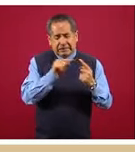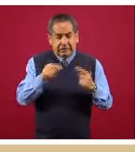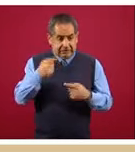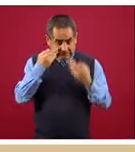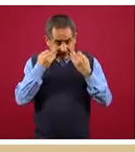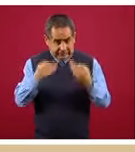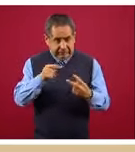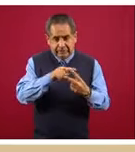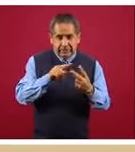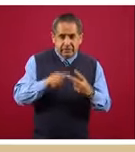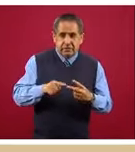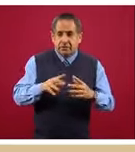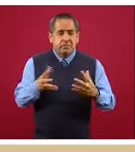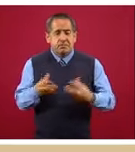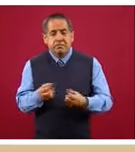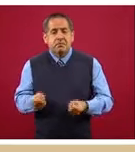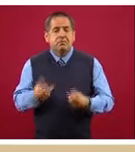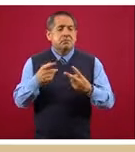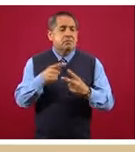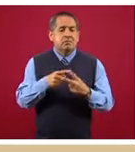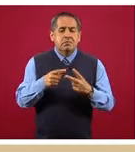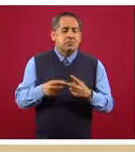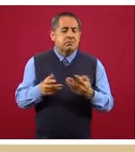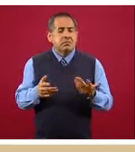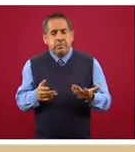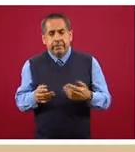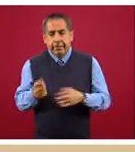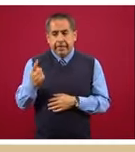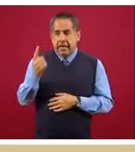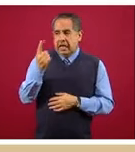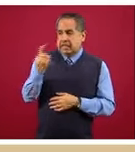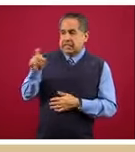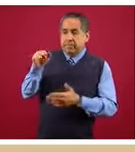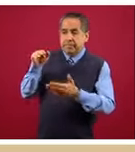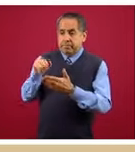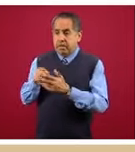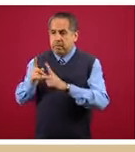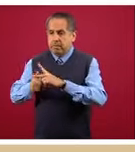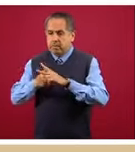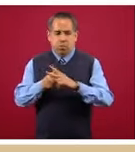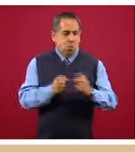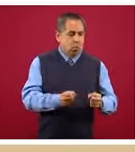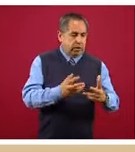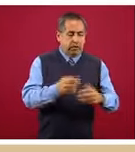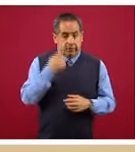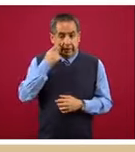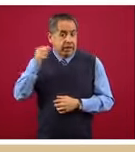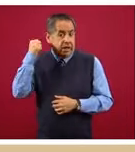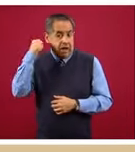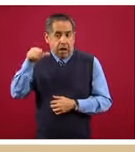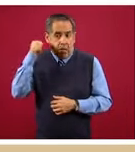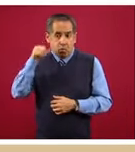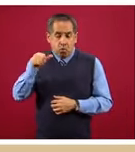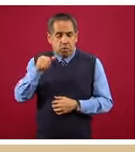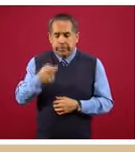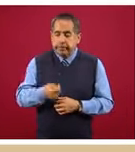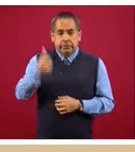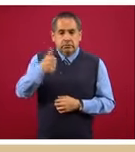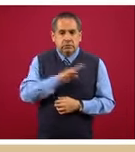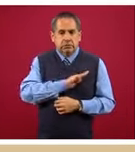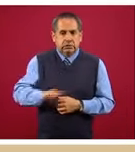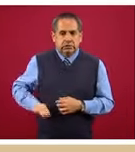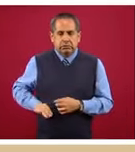precisamente por tasa de incidencia acumulada por 100,000 habitantes. Acapulco fue el primero de estos